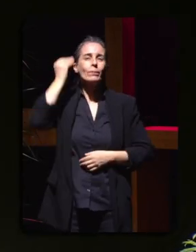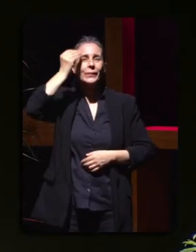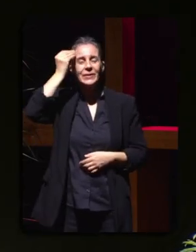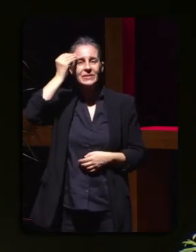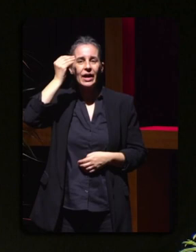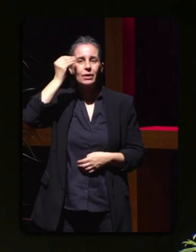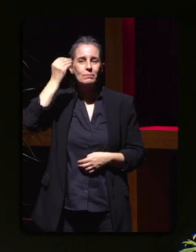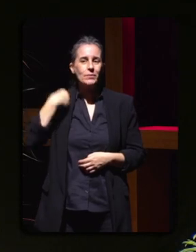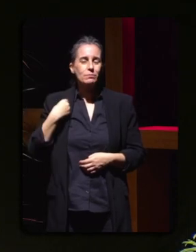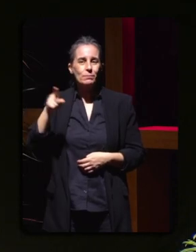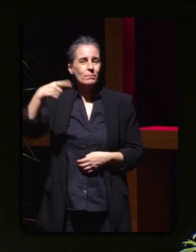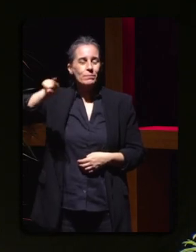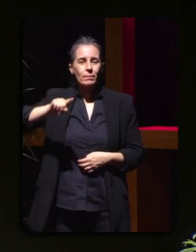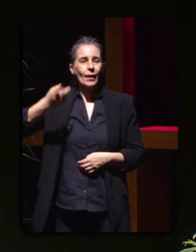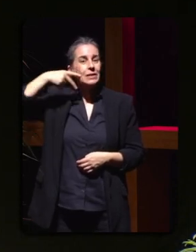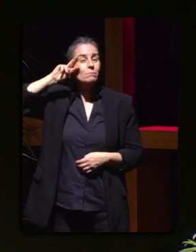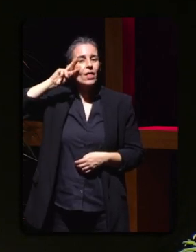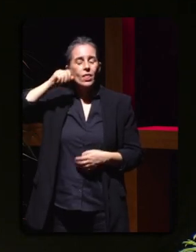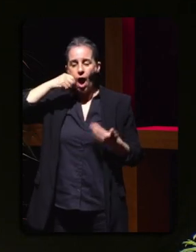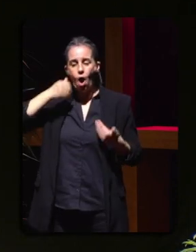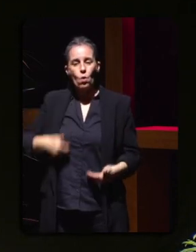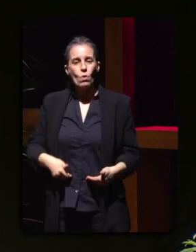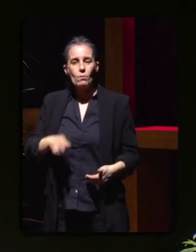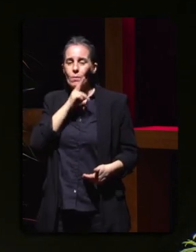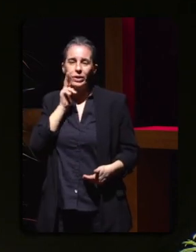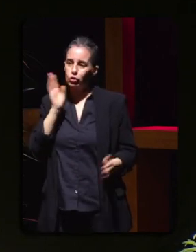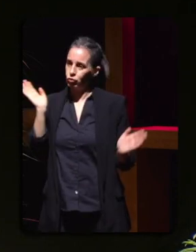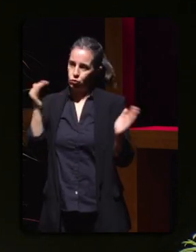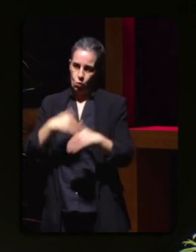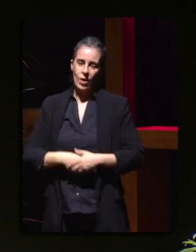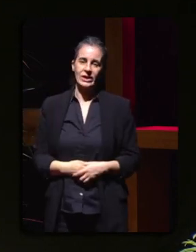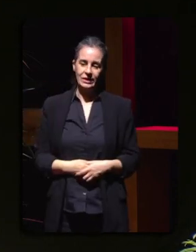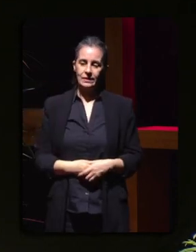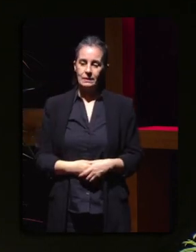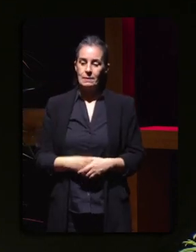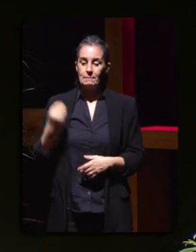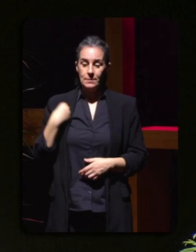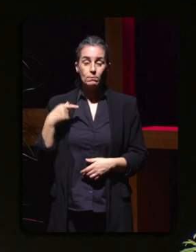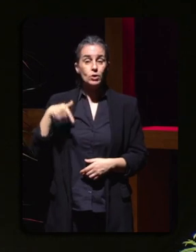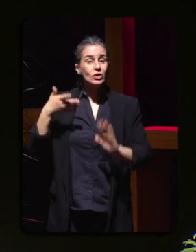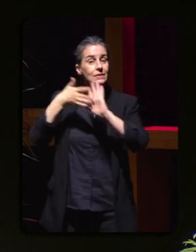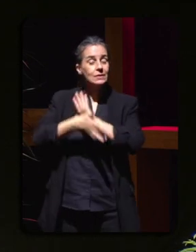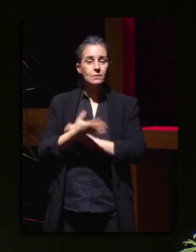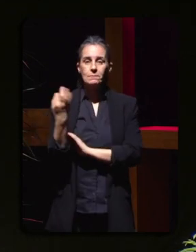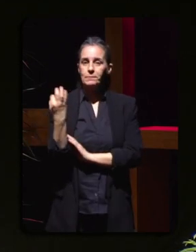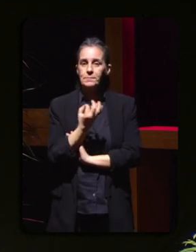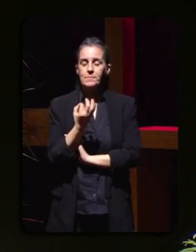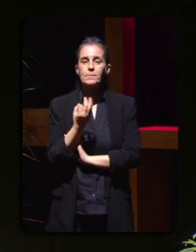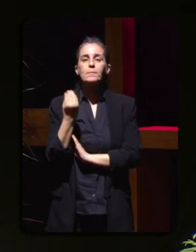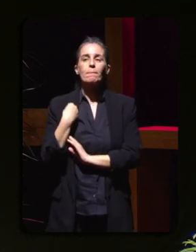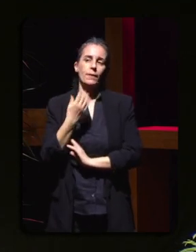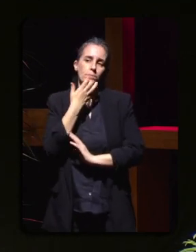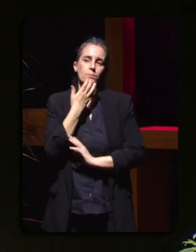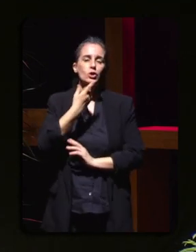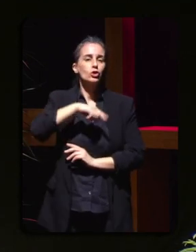falta la experiencia del cuerpo materno no voy a decir más qué quiere esto decir pues que cuando nosotros